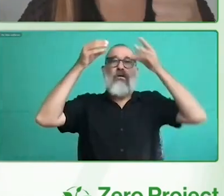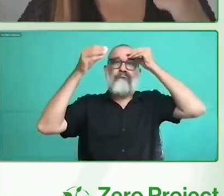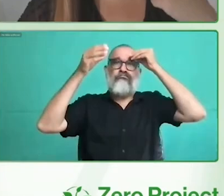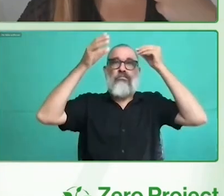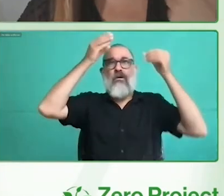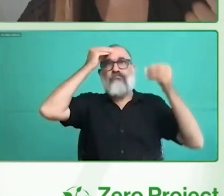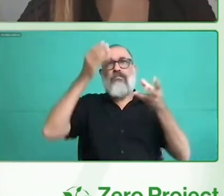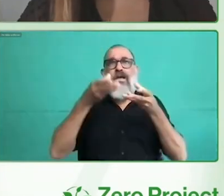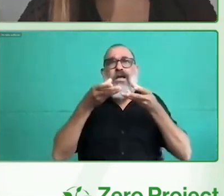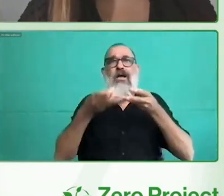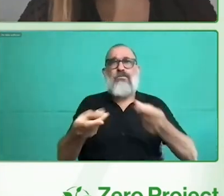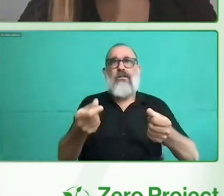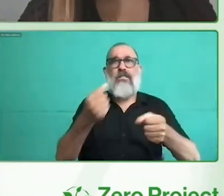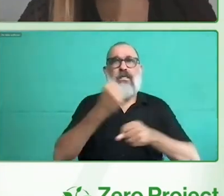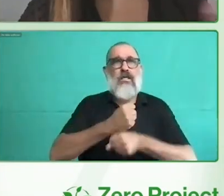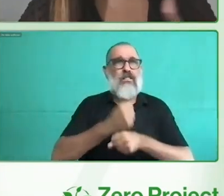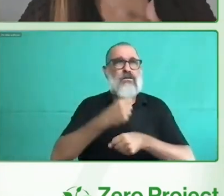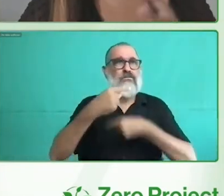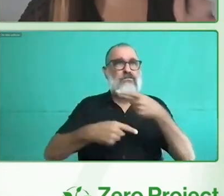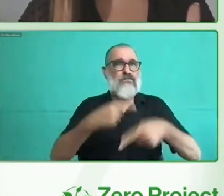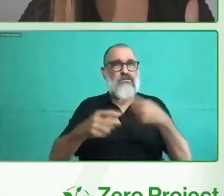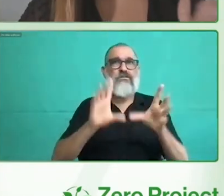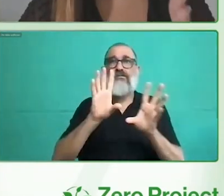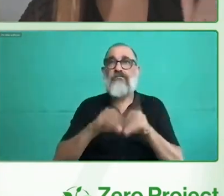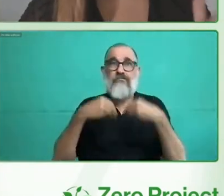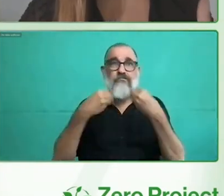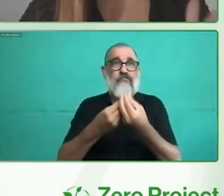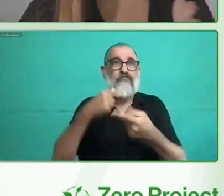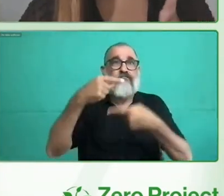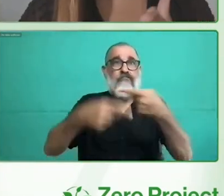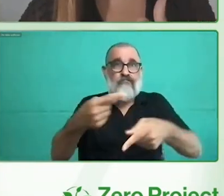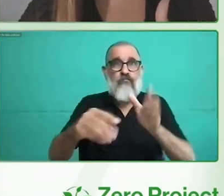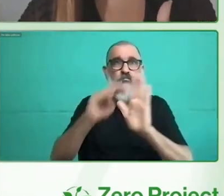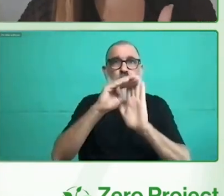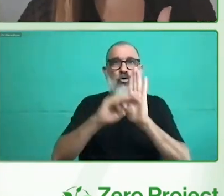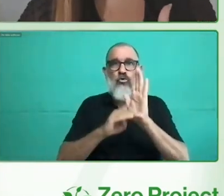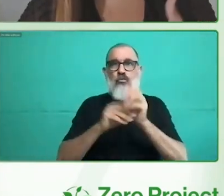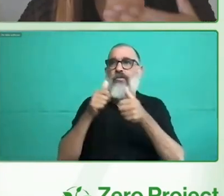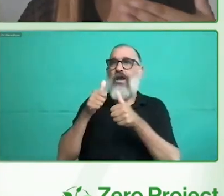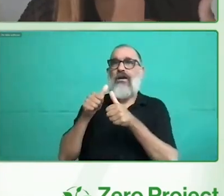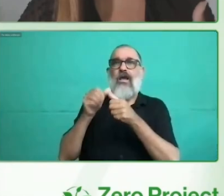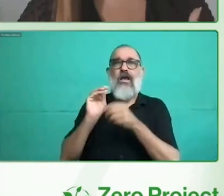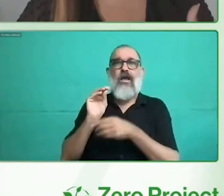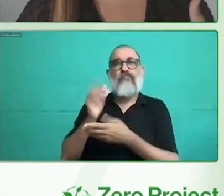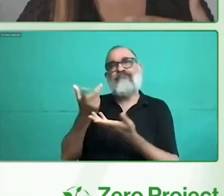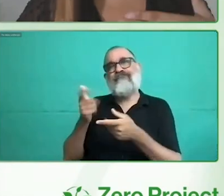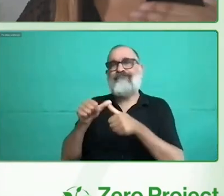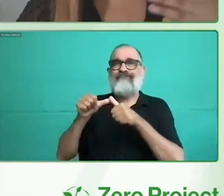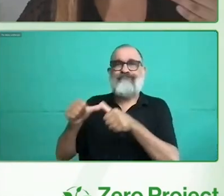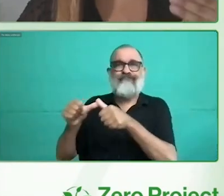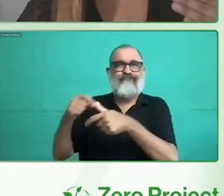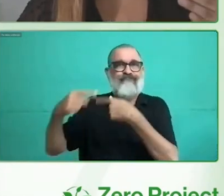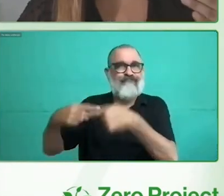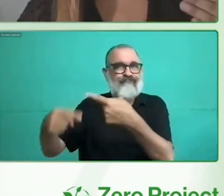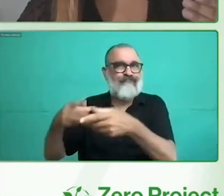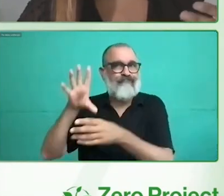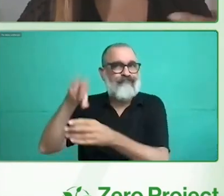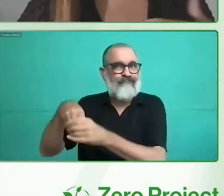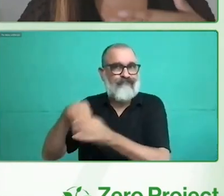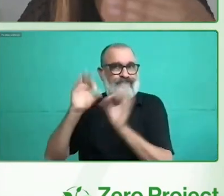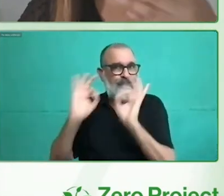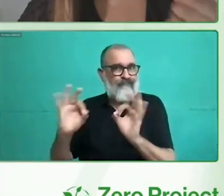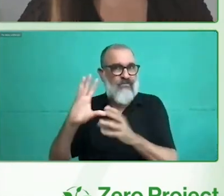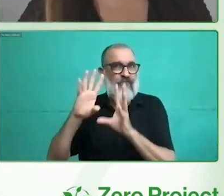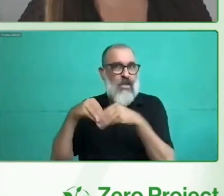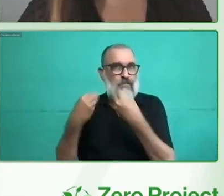físico, proveer ajustes razonables en el caso de las personas con sordoceguera que presentan una deficiencia